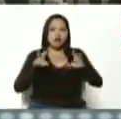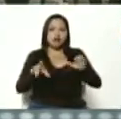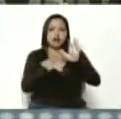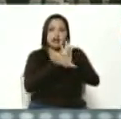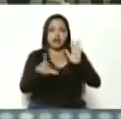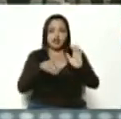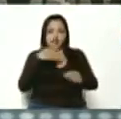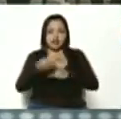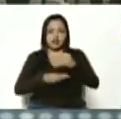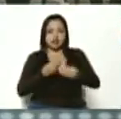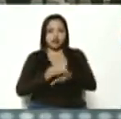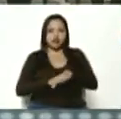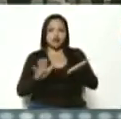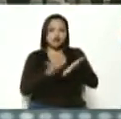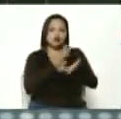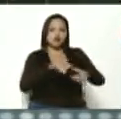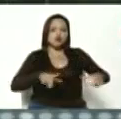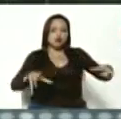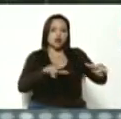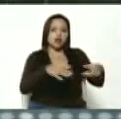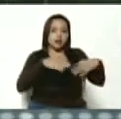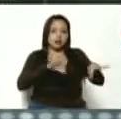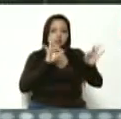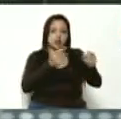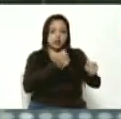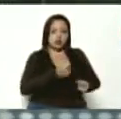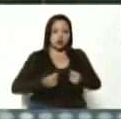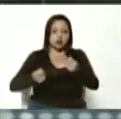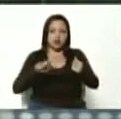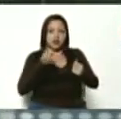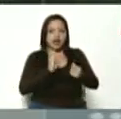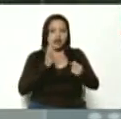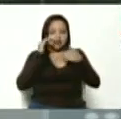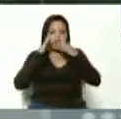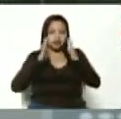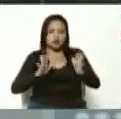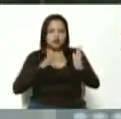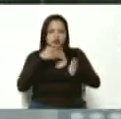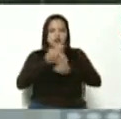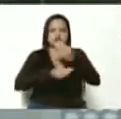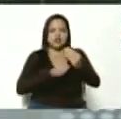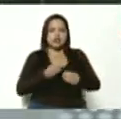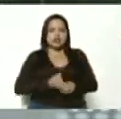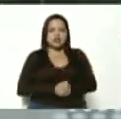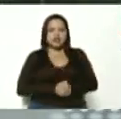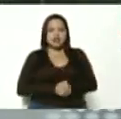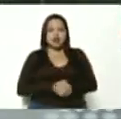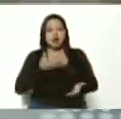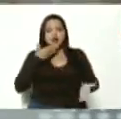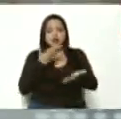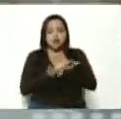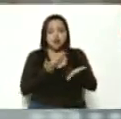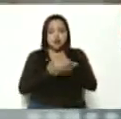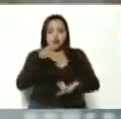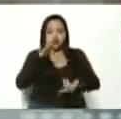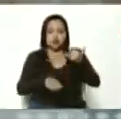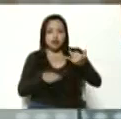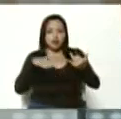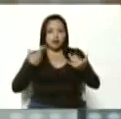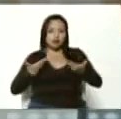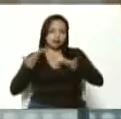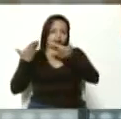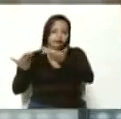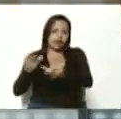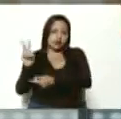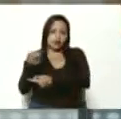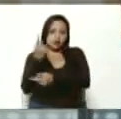orgánica de zonas económicas especiales. Estamos pendientes de hacer la propuesta final y elevarlo en segunda